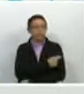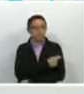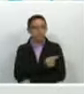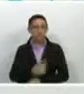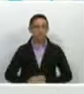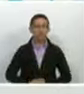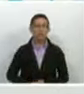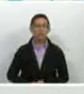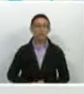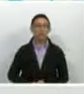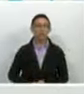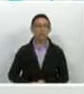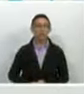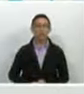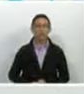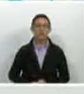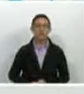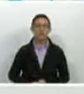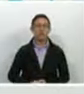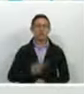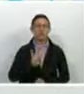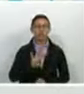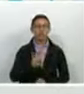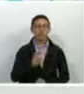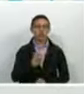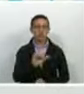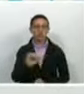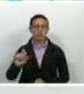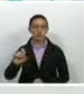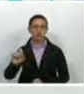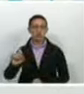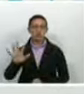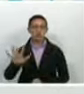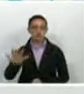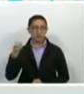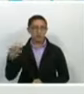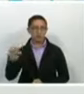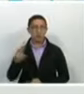vacuna. Del 19 de enero al 25 de enero,